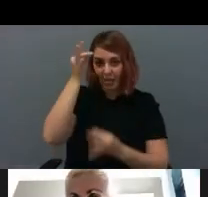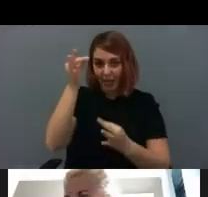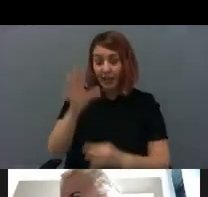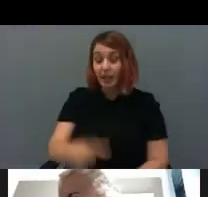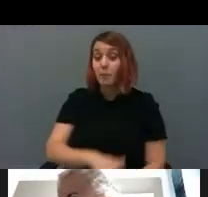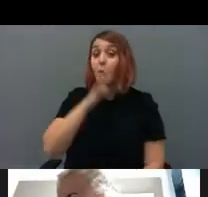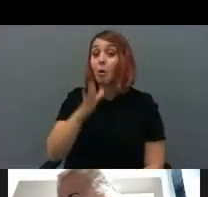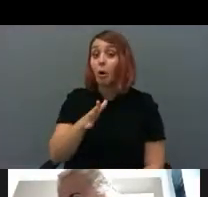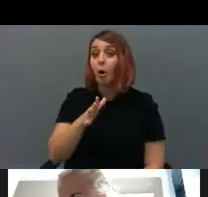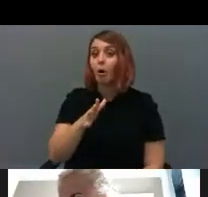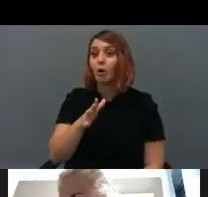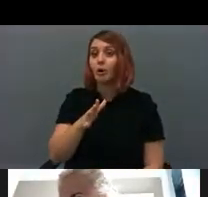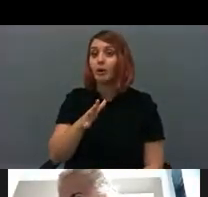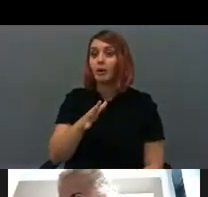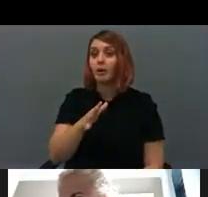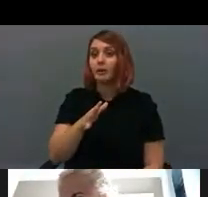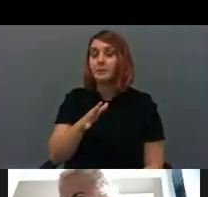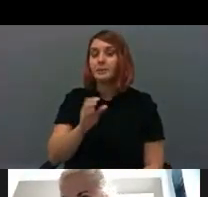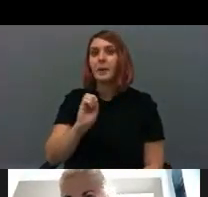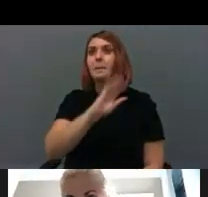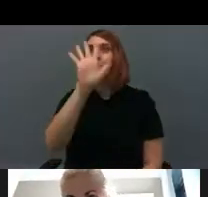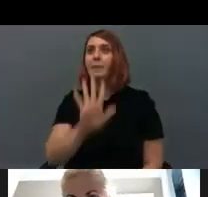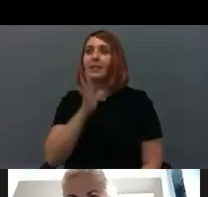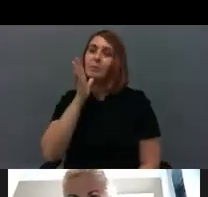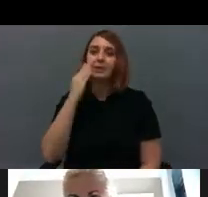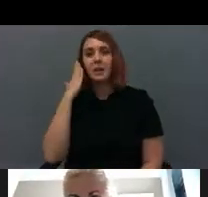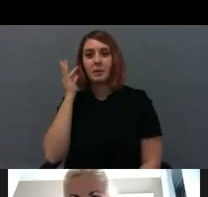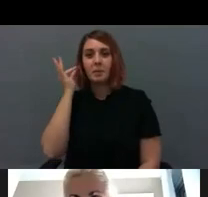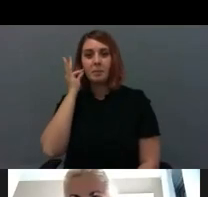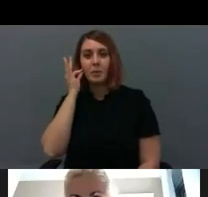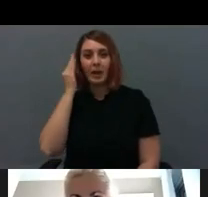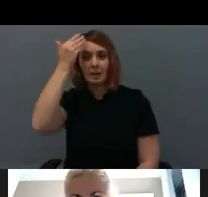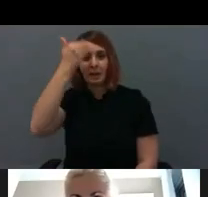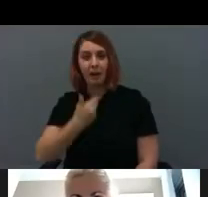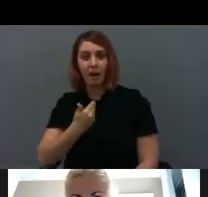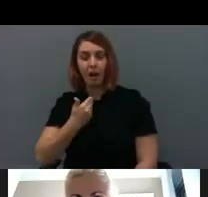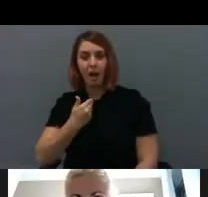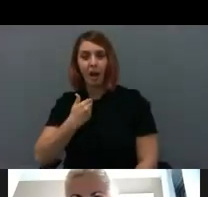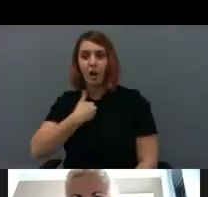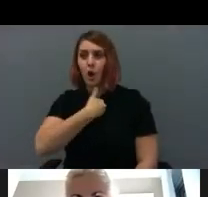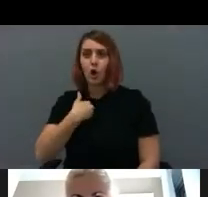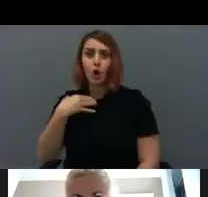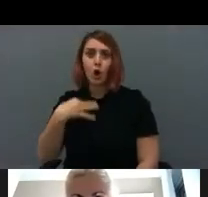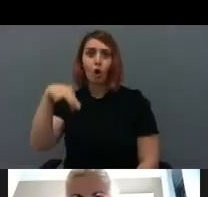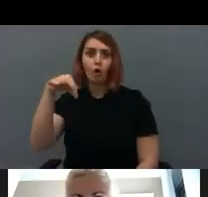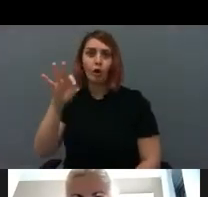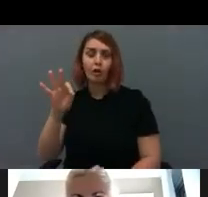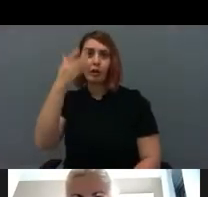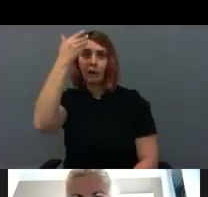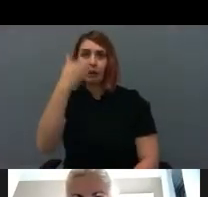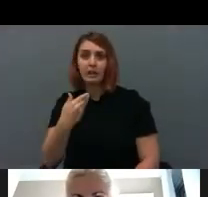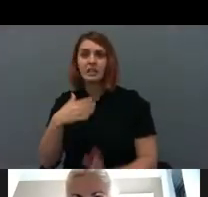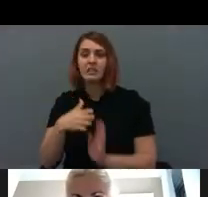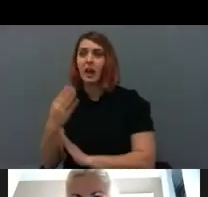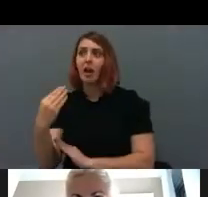porque pareciera que las mujeres con parálisis cerebral no tienen otro rol y se colocan en el rol de sujetos